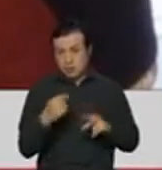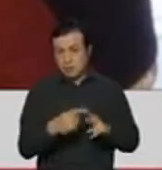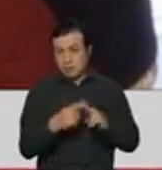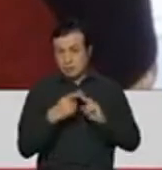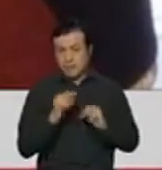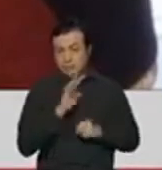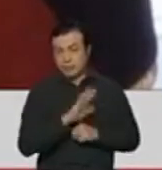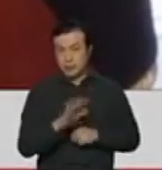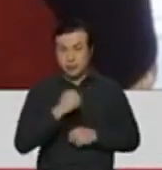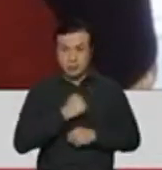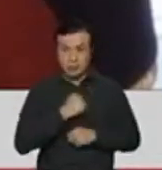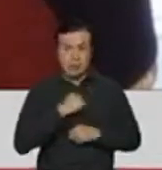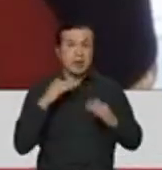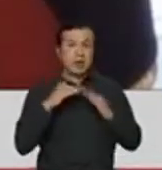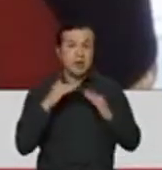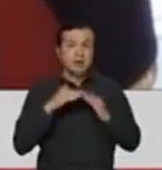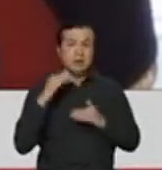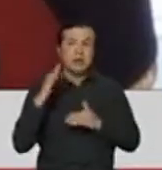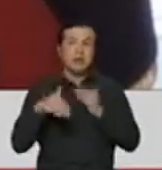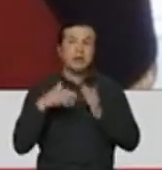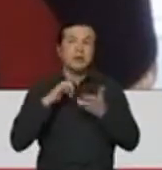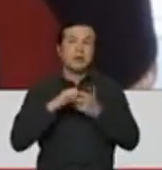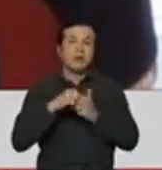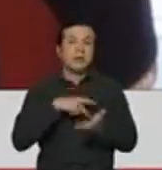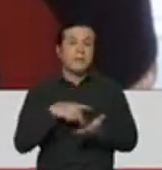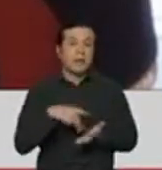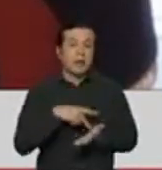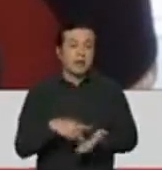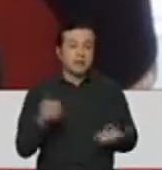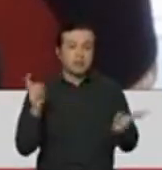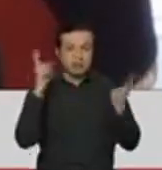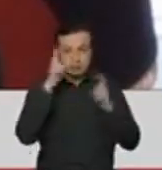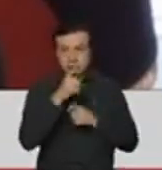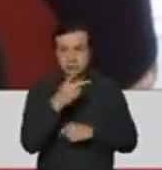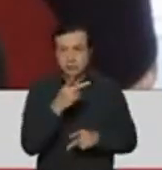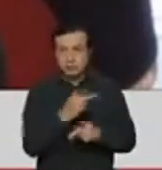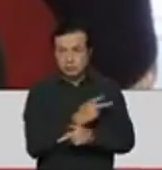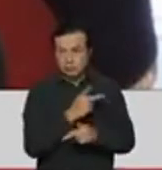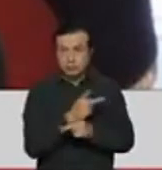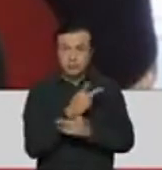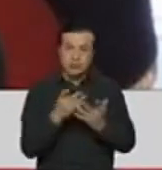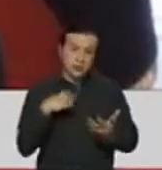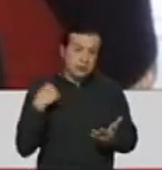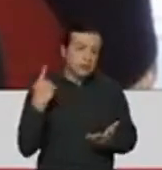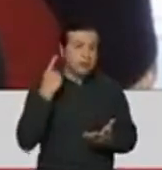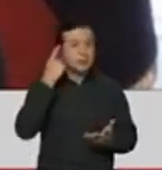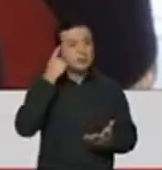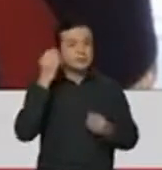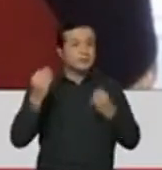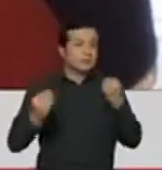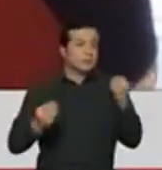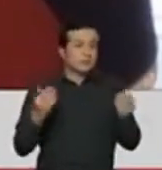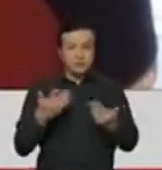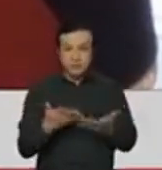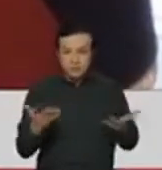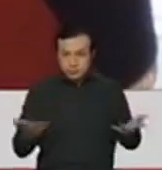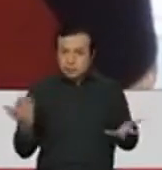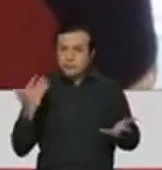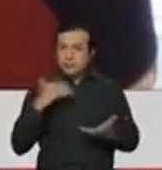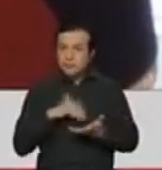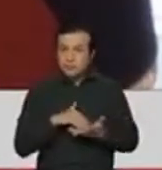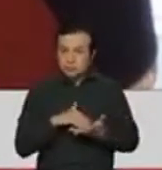para sus casas después tengan problemas de pago y nos toque enfrentar nosotros la necesidad de recuperar